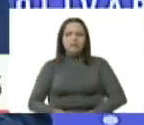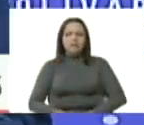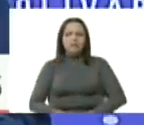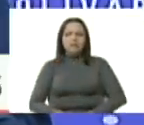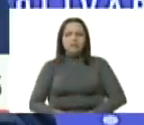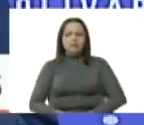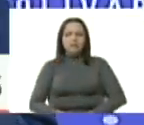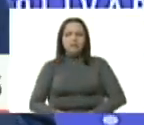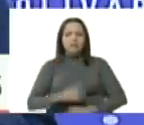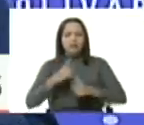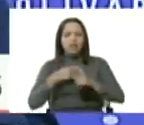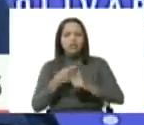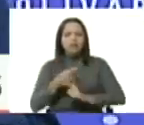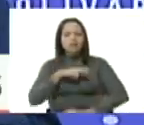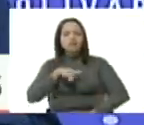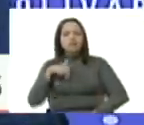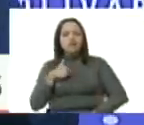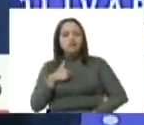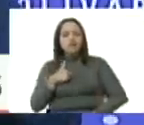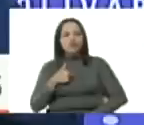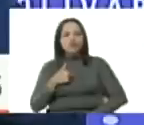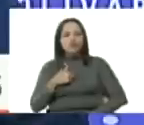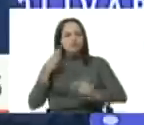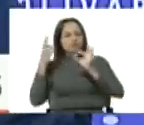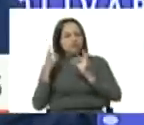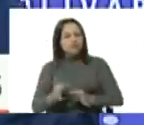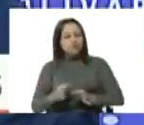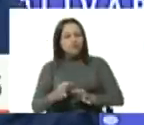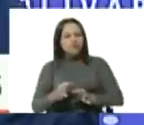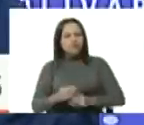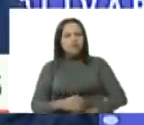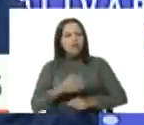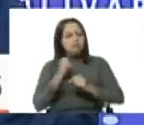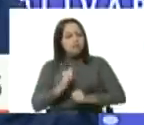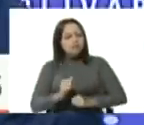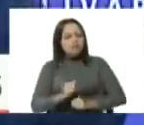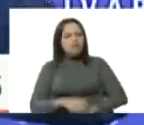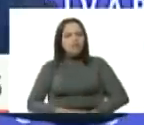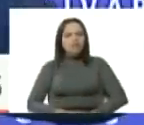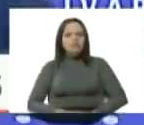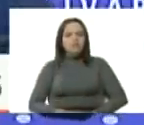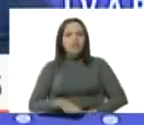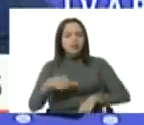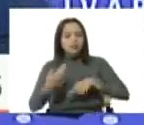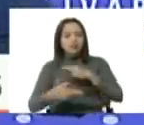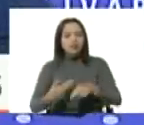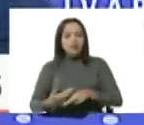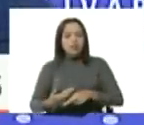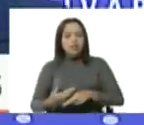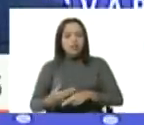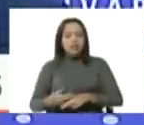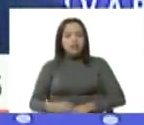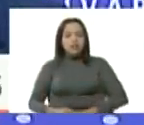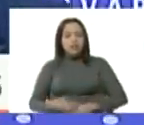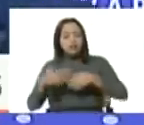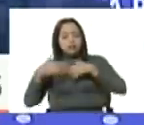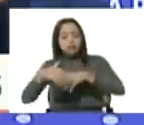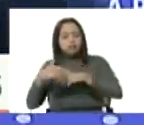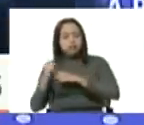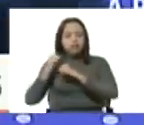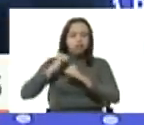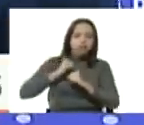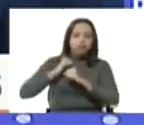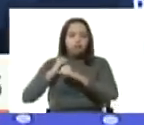Y nosotros garantizamos, los bolivarianos, los revolucionarios garantizamos que la procesión se